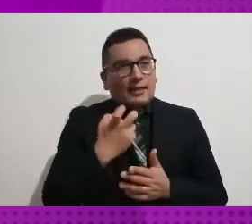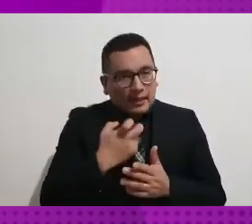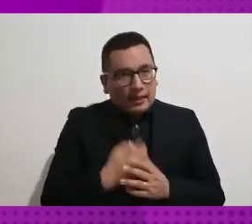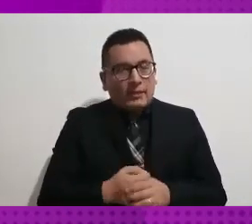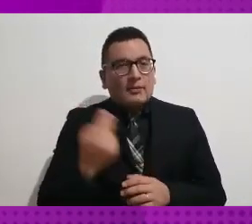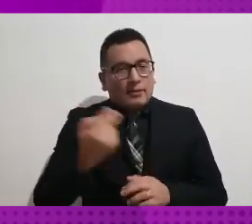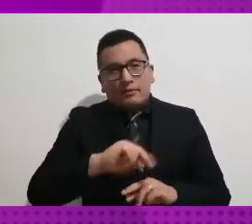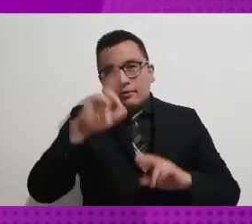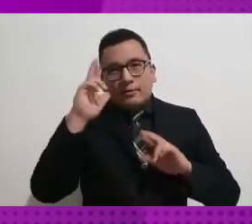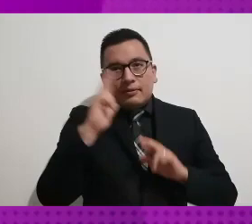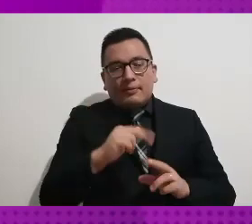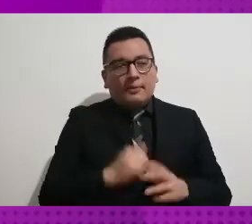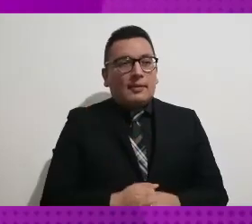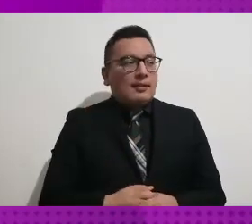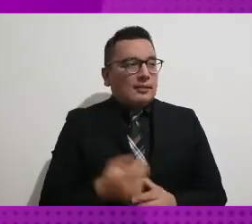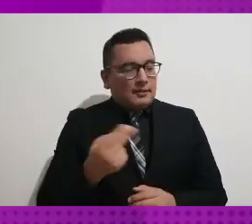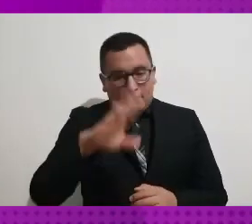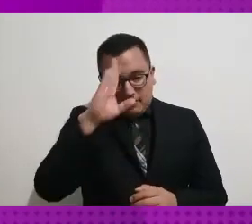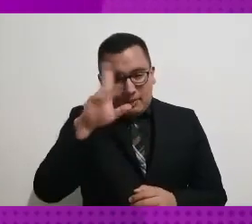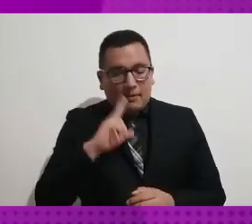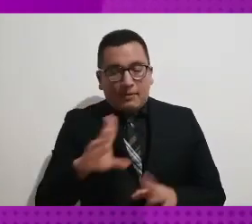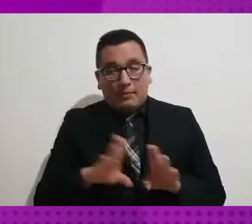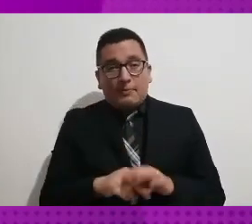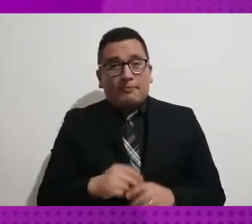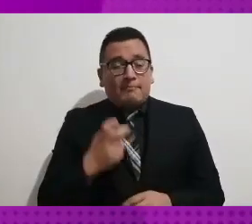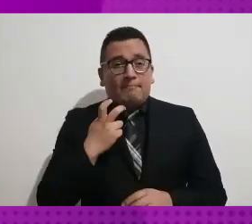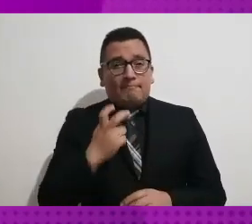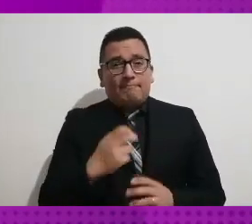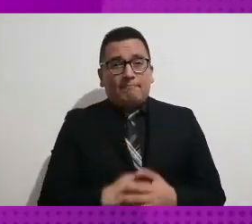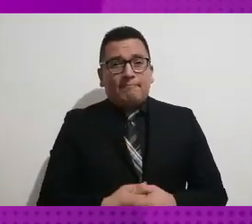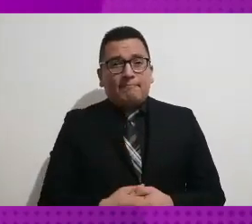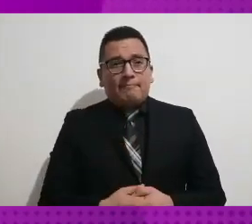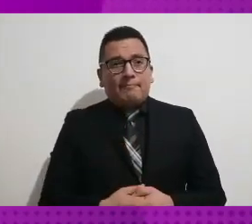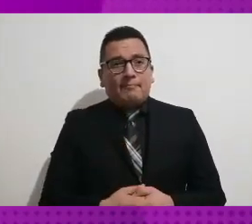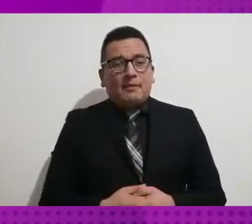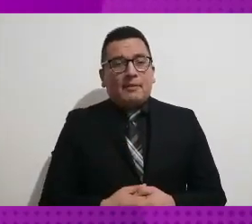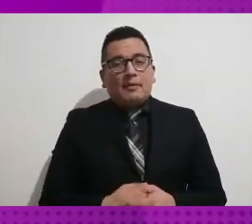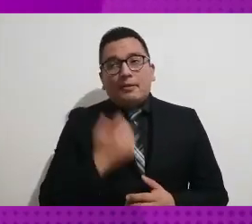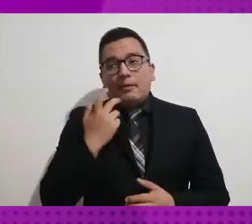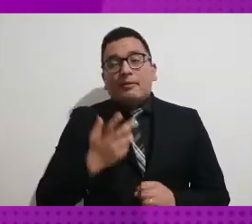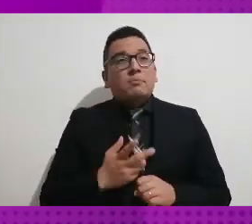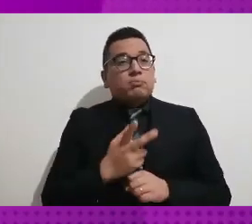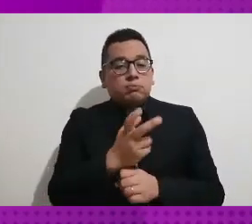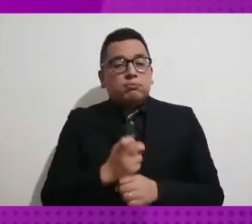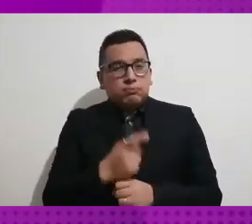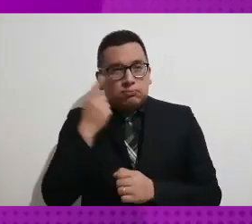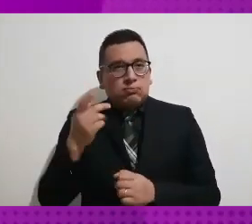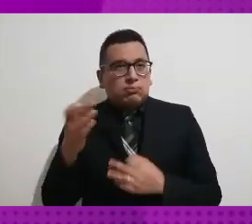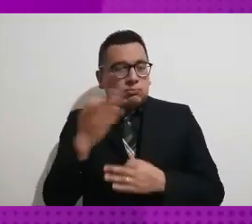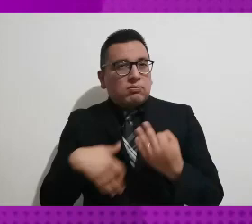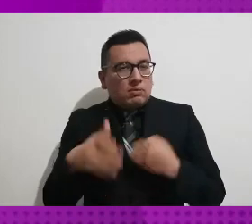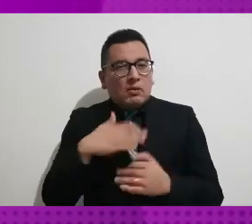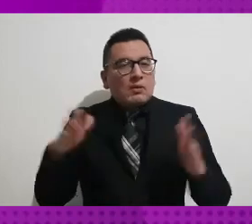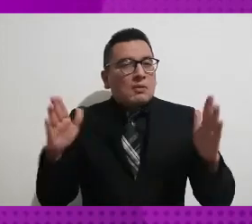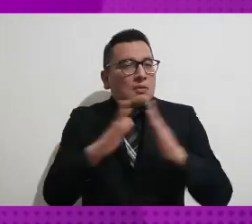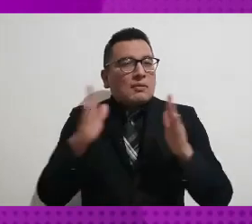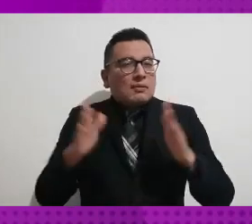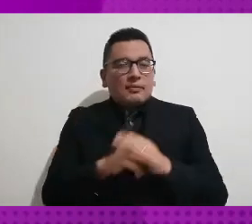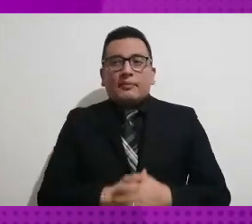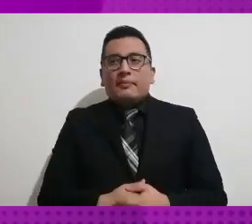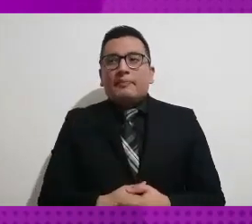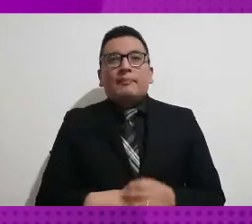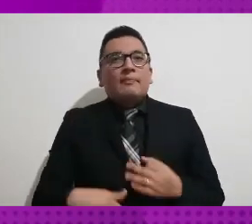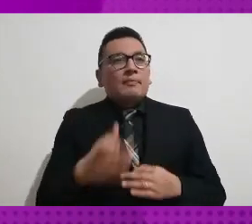esto y cómo se va a establecer el mecanismo, ¿no? Entonces pues es eso, invitar a que colaboren, invitar a